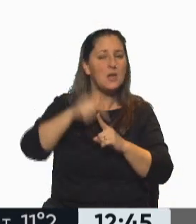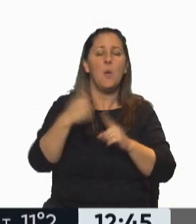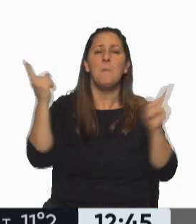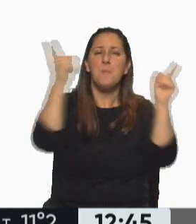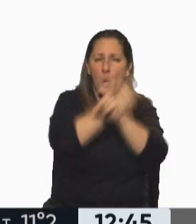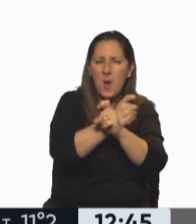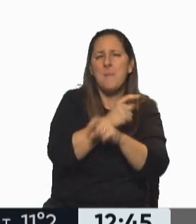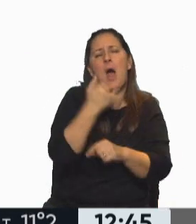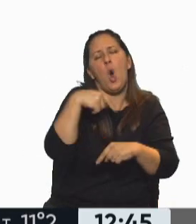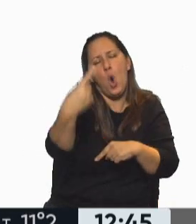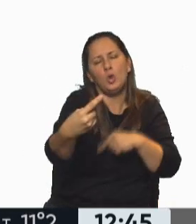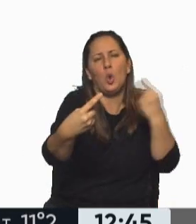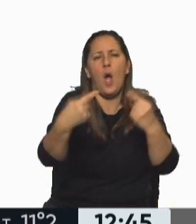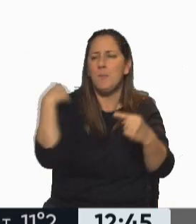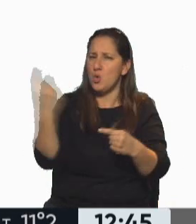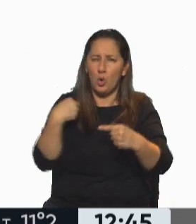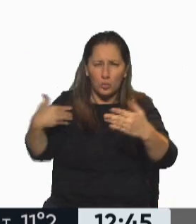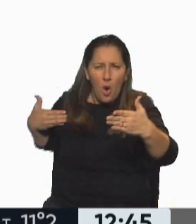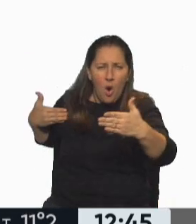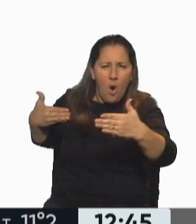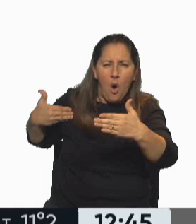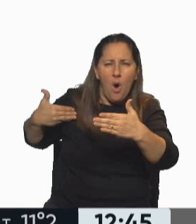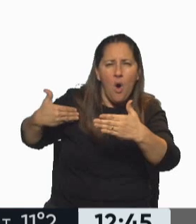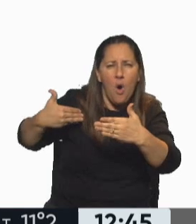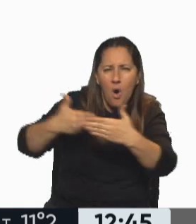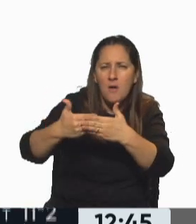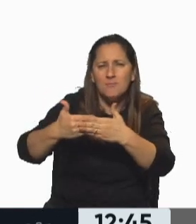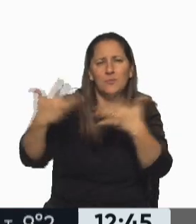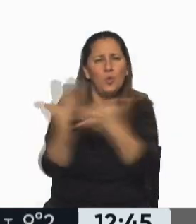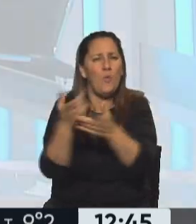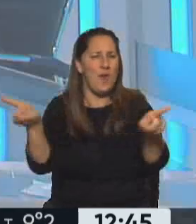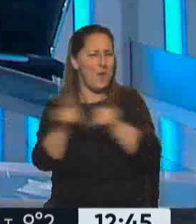los que sufrimos quienes vivimos antes de ellos, ¿no?